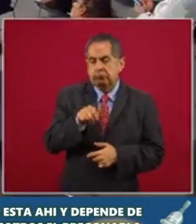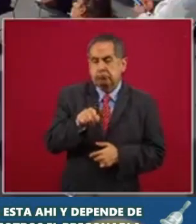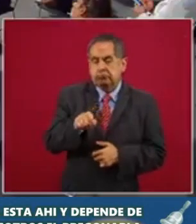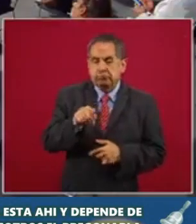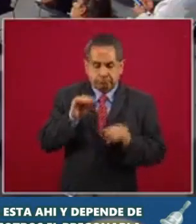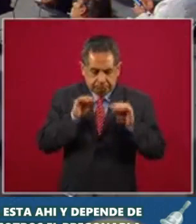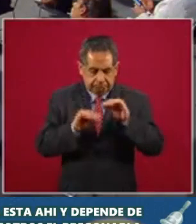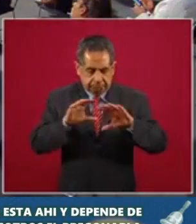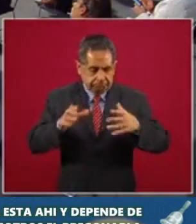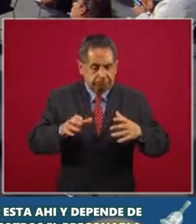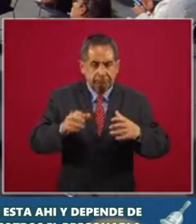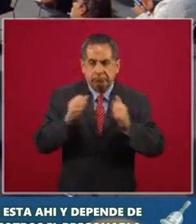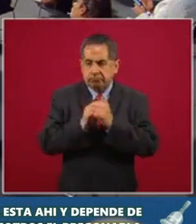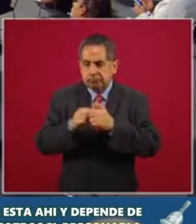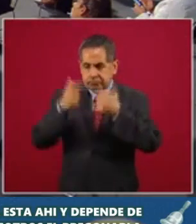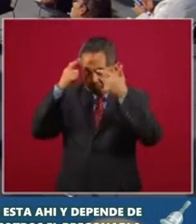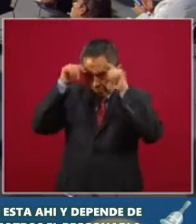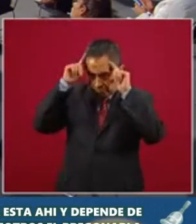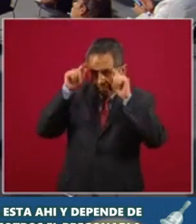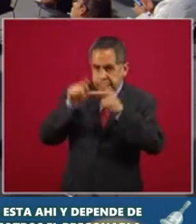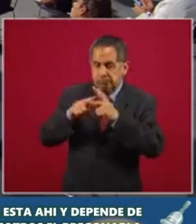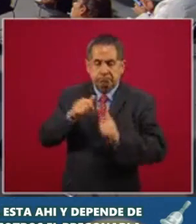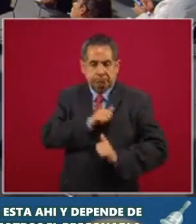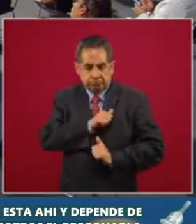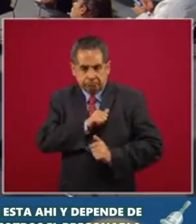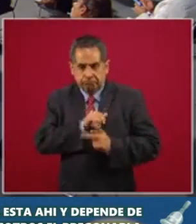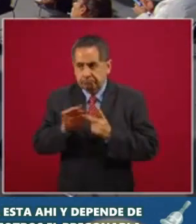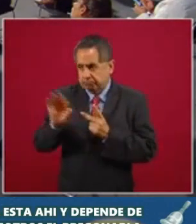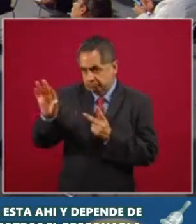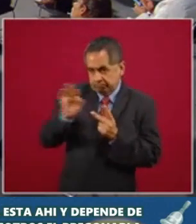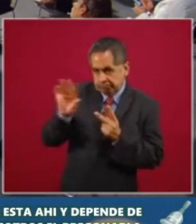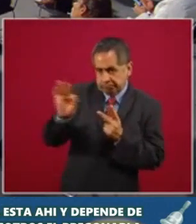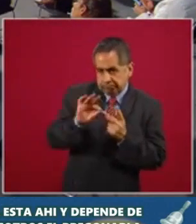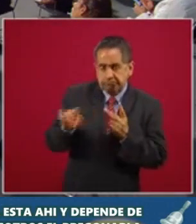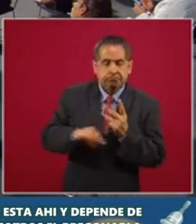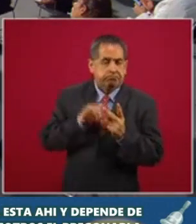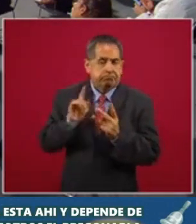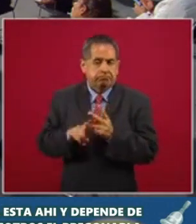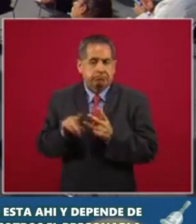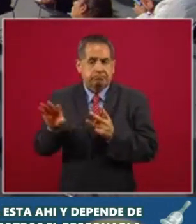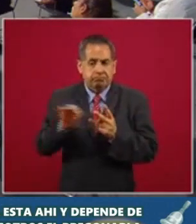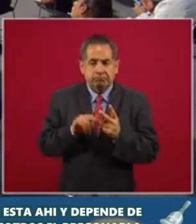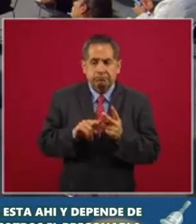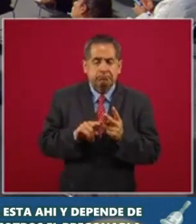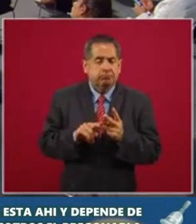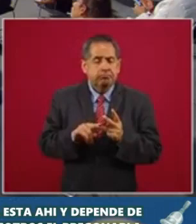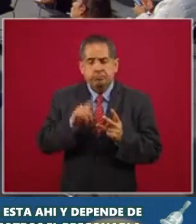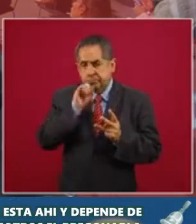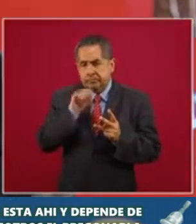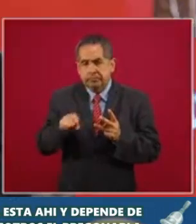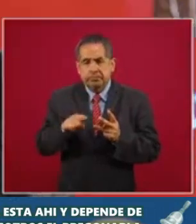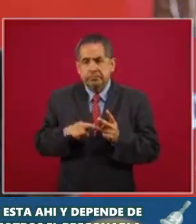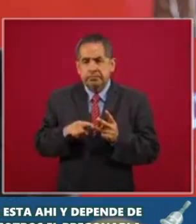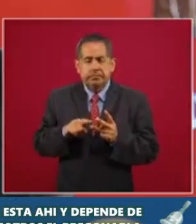con marinos con soldados y con los